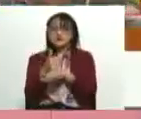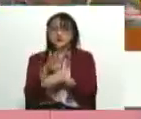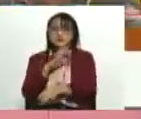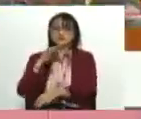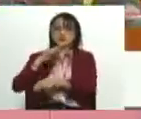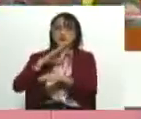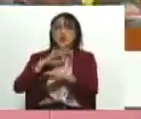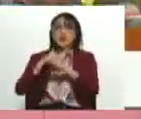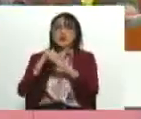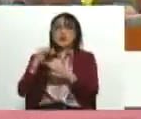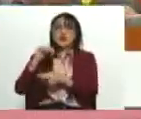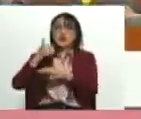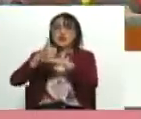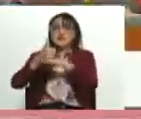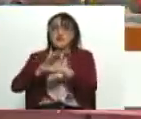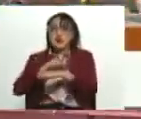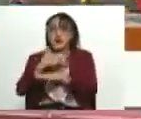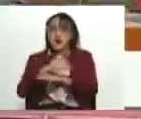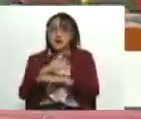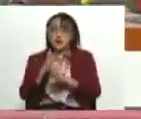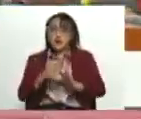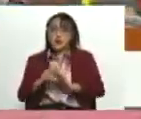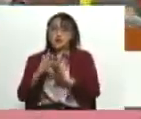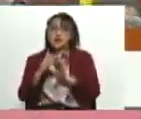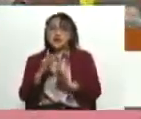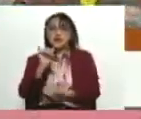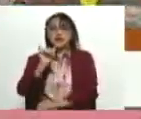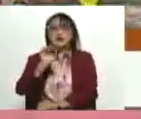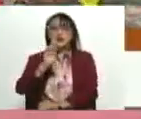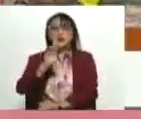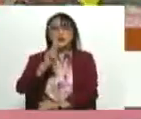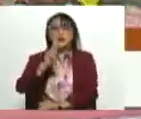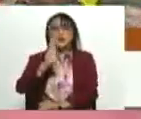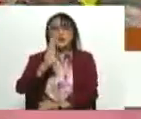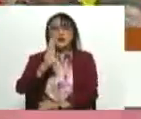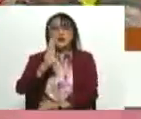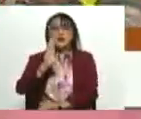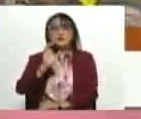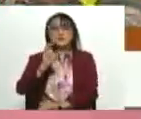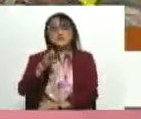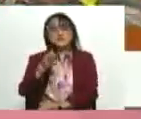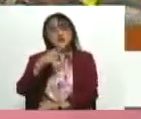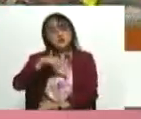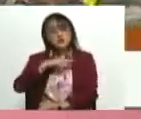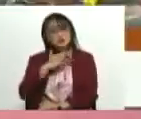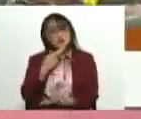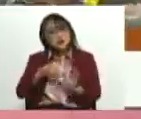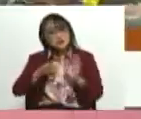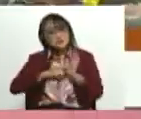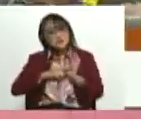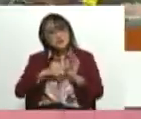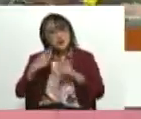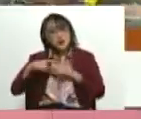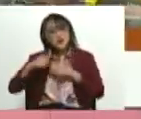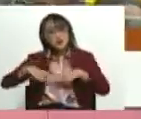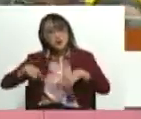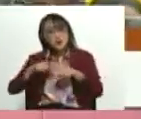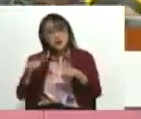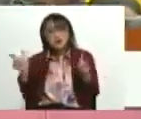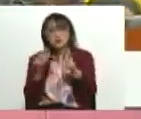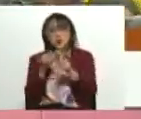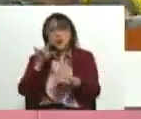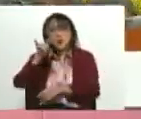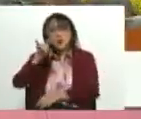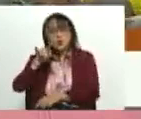pues, de calle, de comunidad y de VC. Porque nosotros, lo he repetido en otro sitio, nos reunimos los lunes